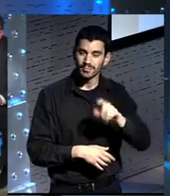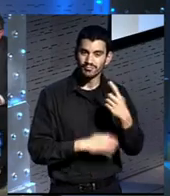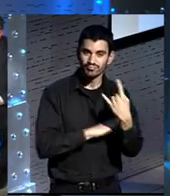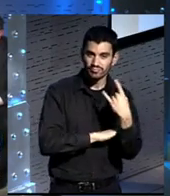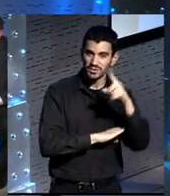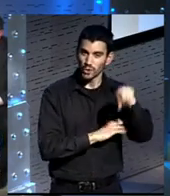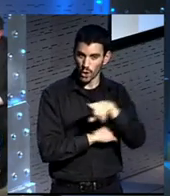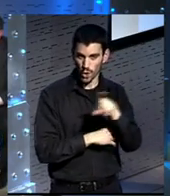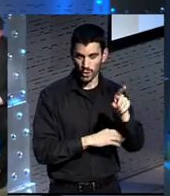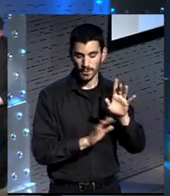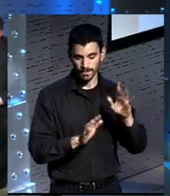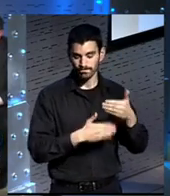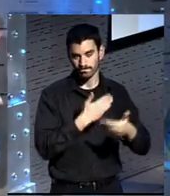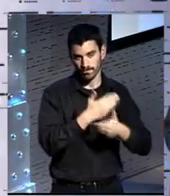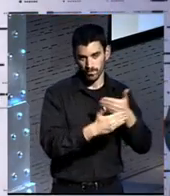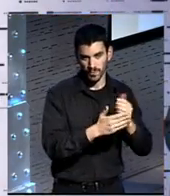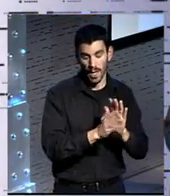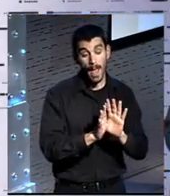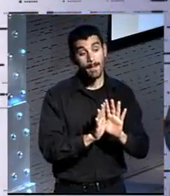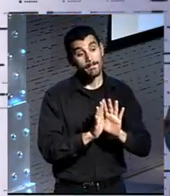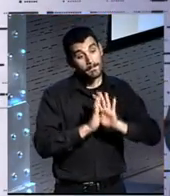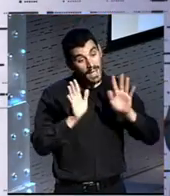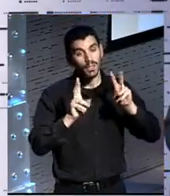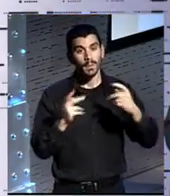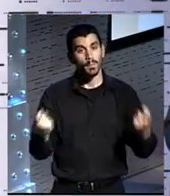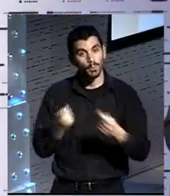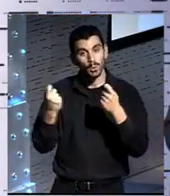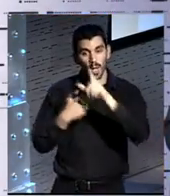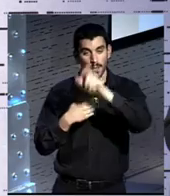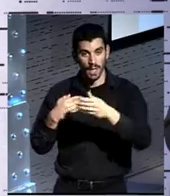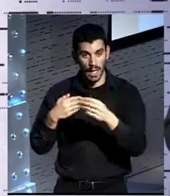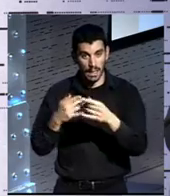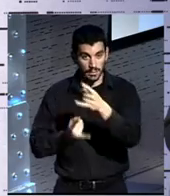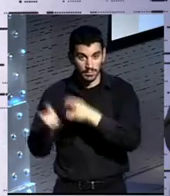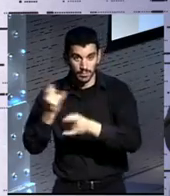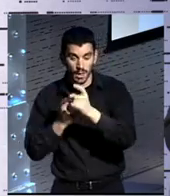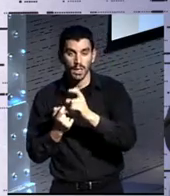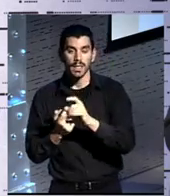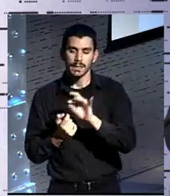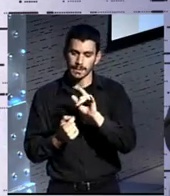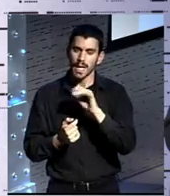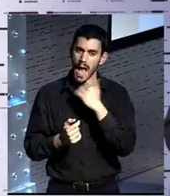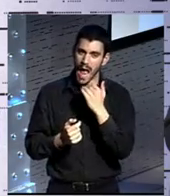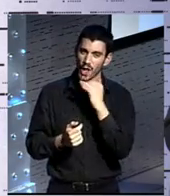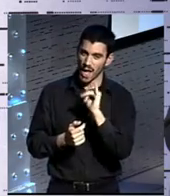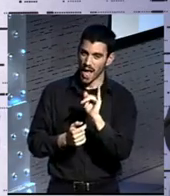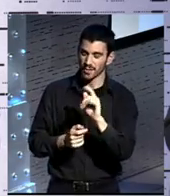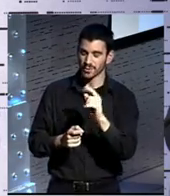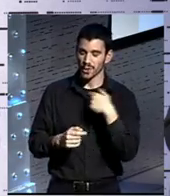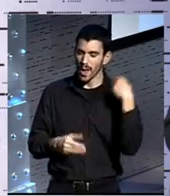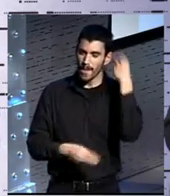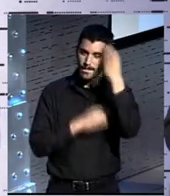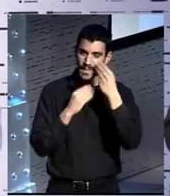trabajar. Sin embargo, en la captación de clientes, mi punto de vista es que la digitalización ha añadido complejidad,